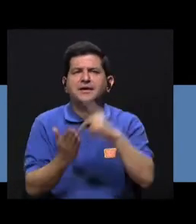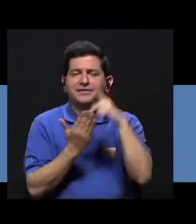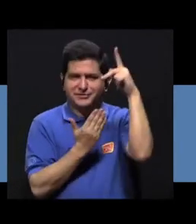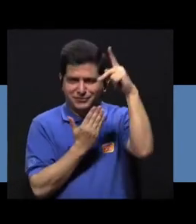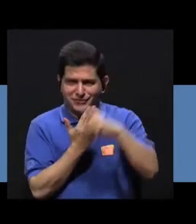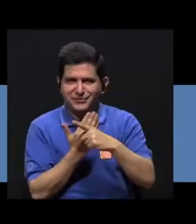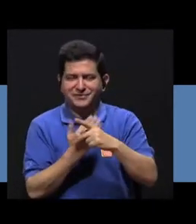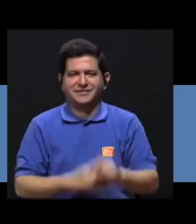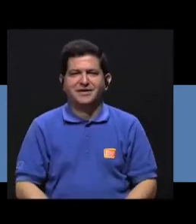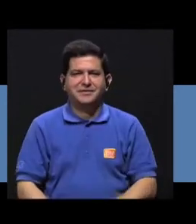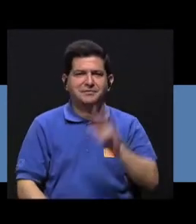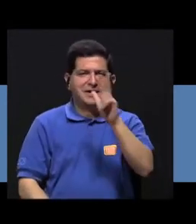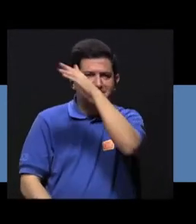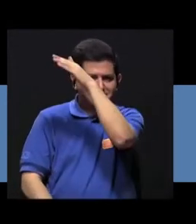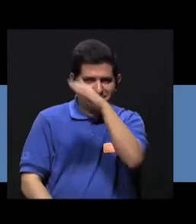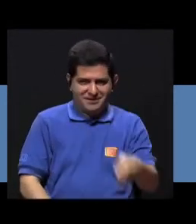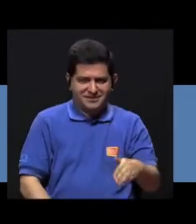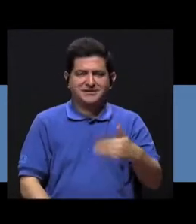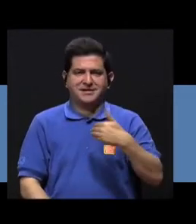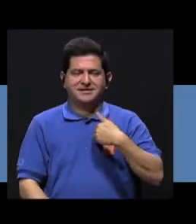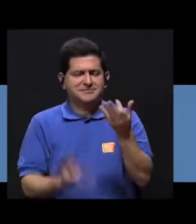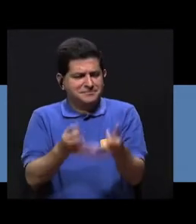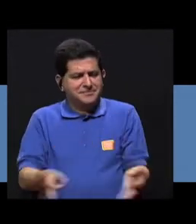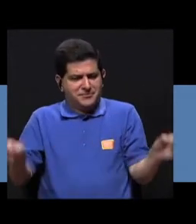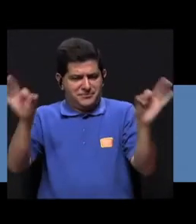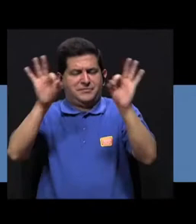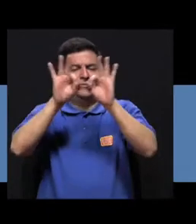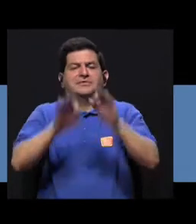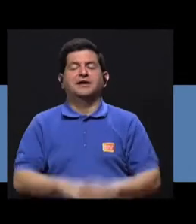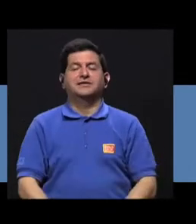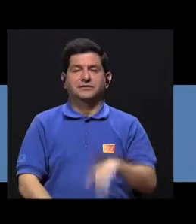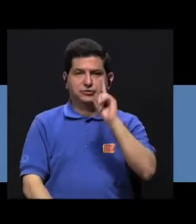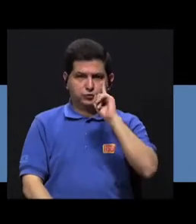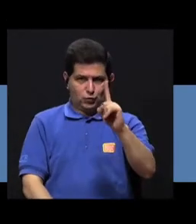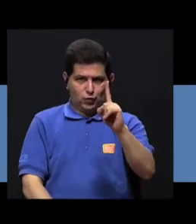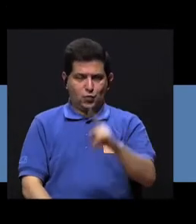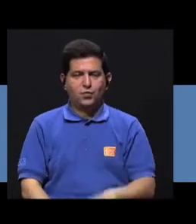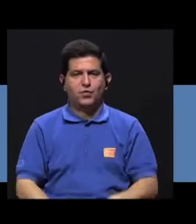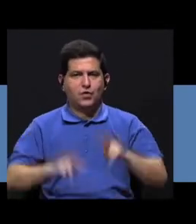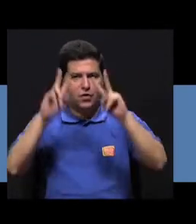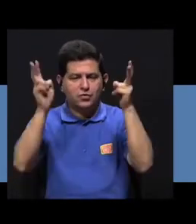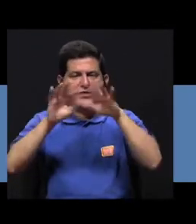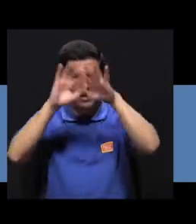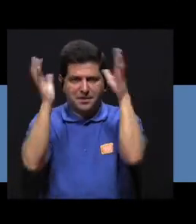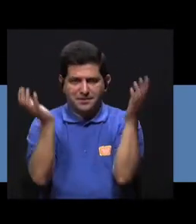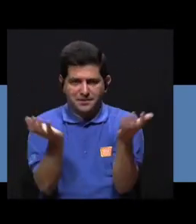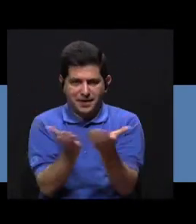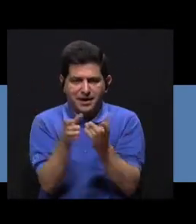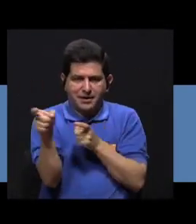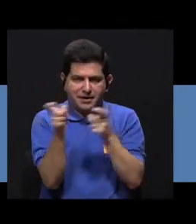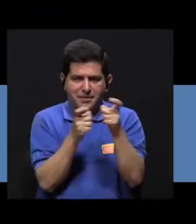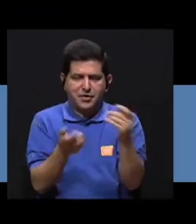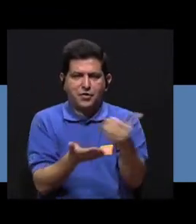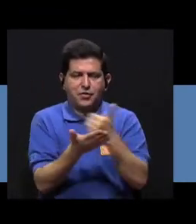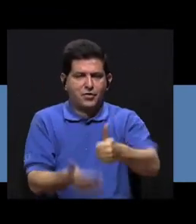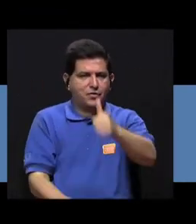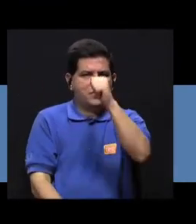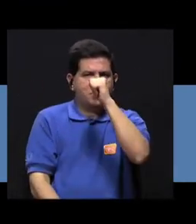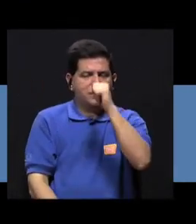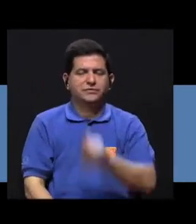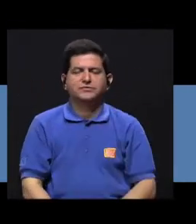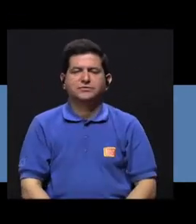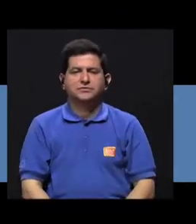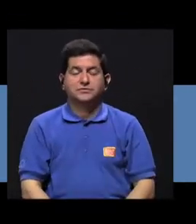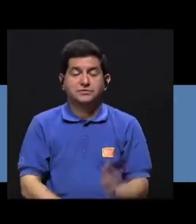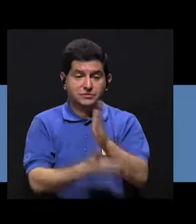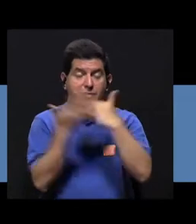programa con 3 ejes verticales fundamentales. Uno que es el tema global del manejo del recurso hídrico como